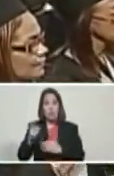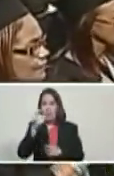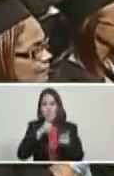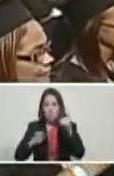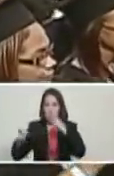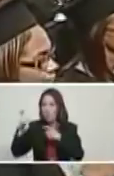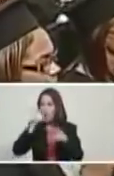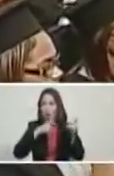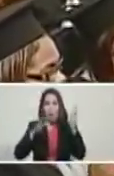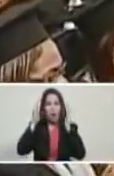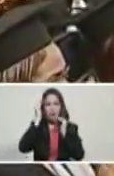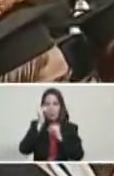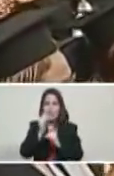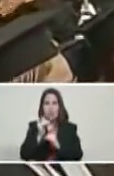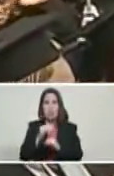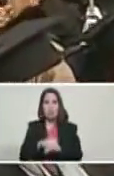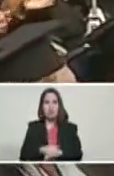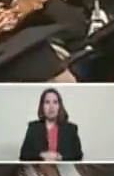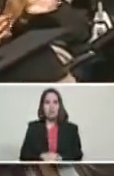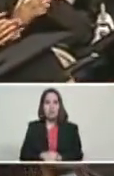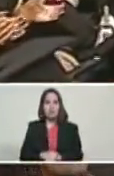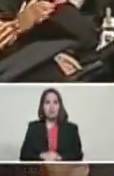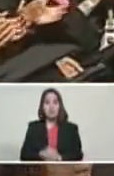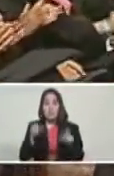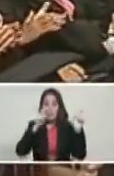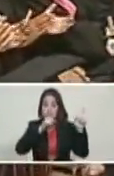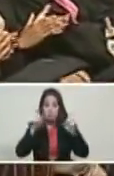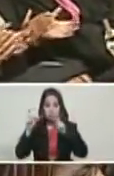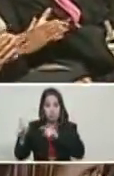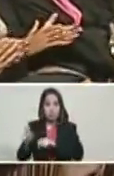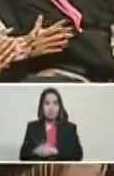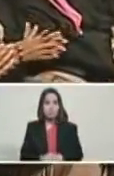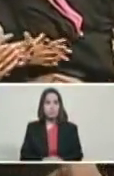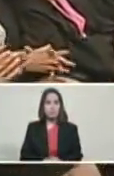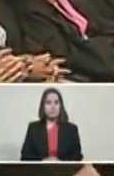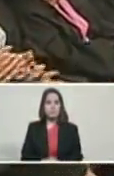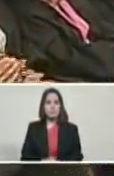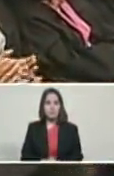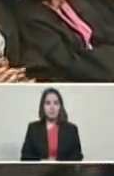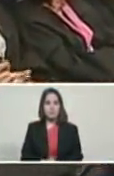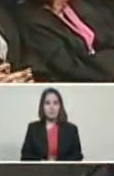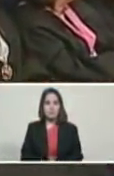buscados, atendidos y alfabetizados.